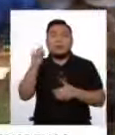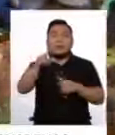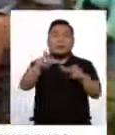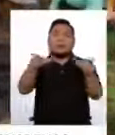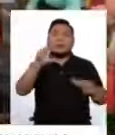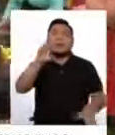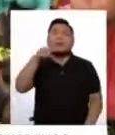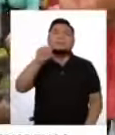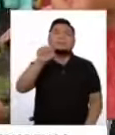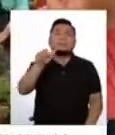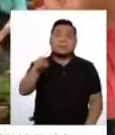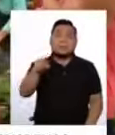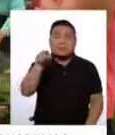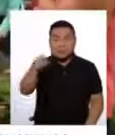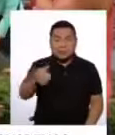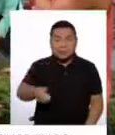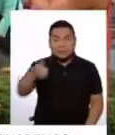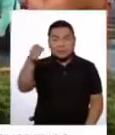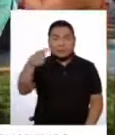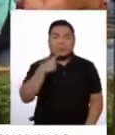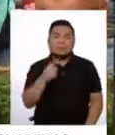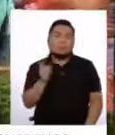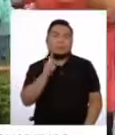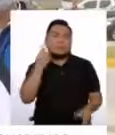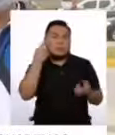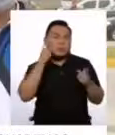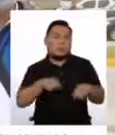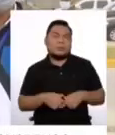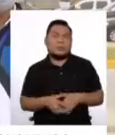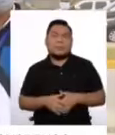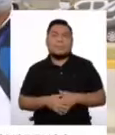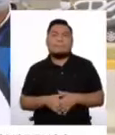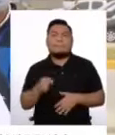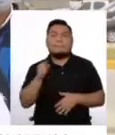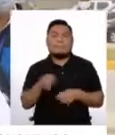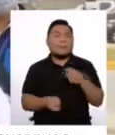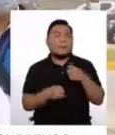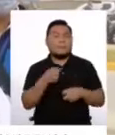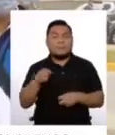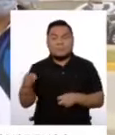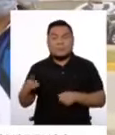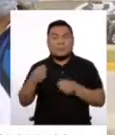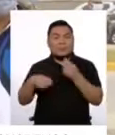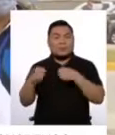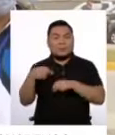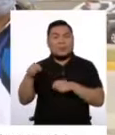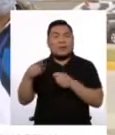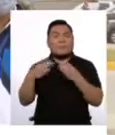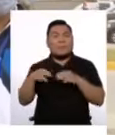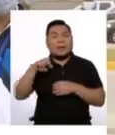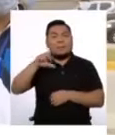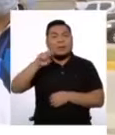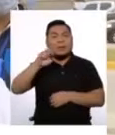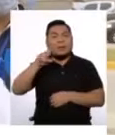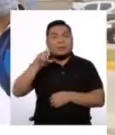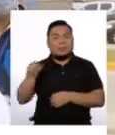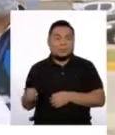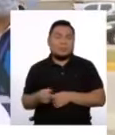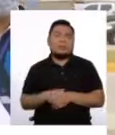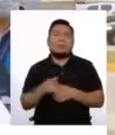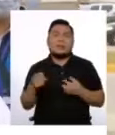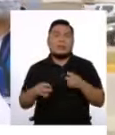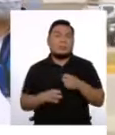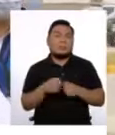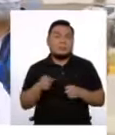de EMSA, el gerente de esta entidad no se muestra de acuerdo. El problema de la parada no es solamente del giro de hortalizas, es